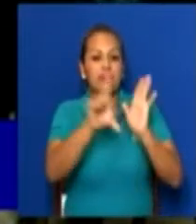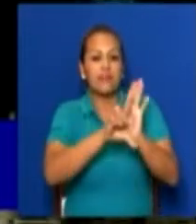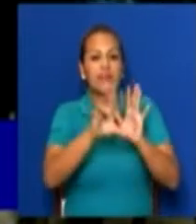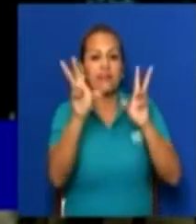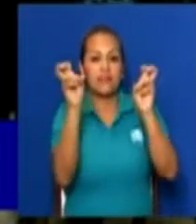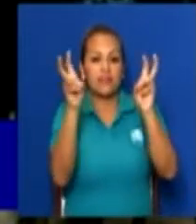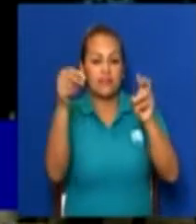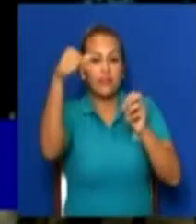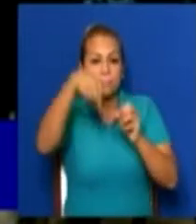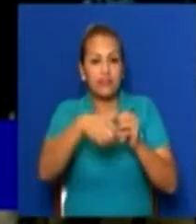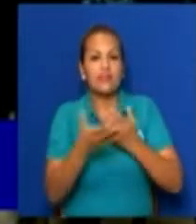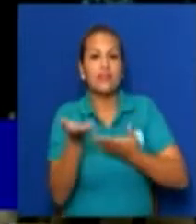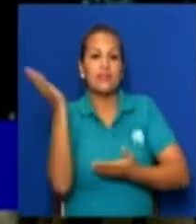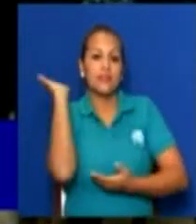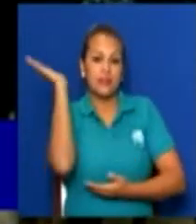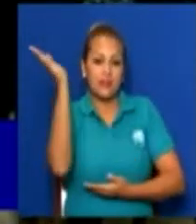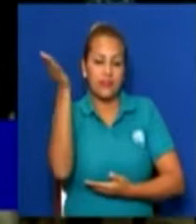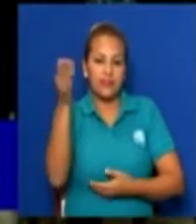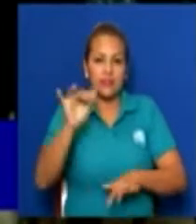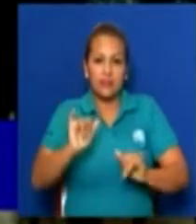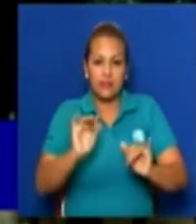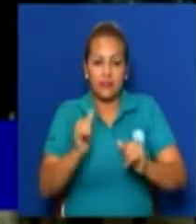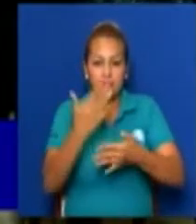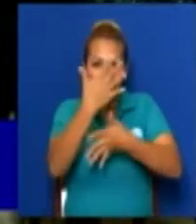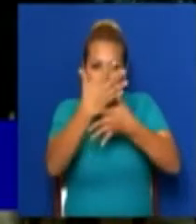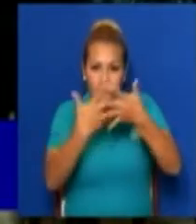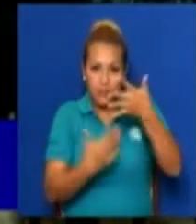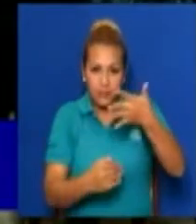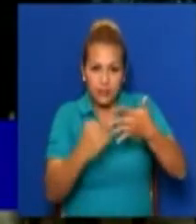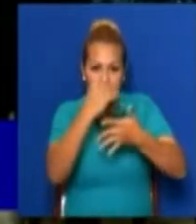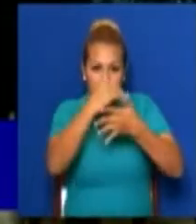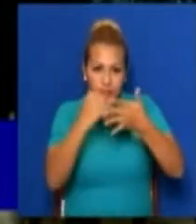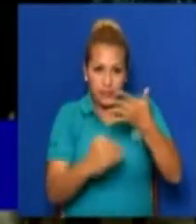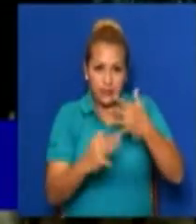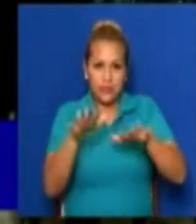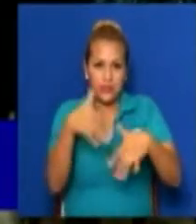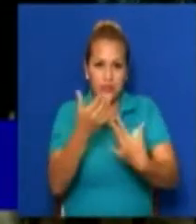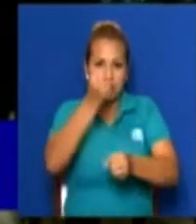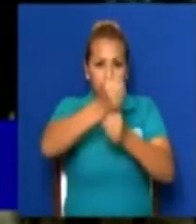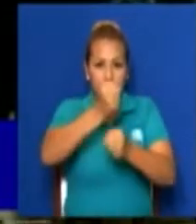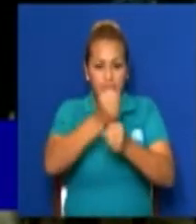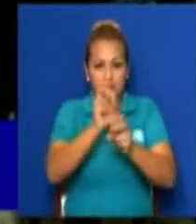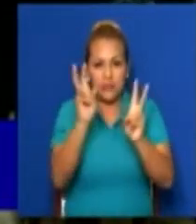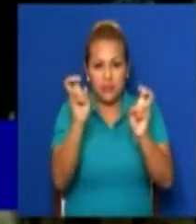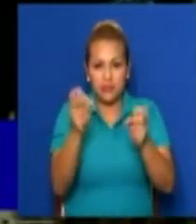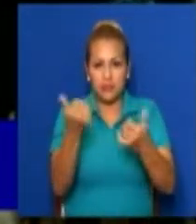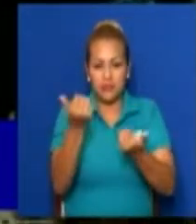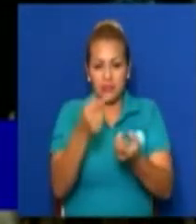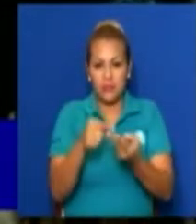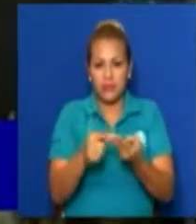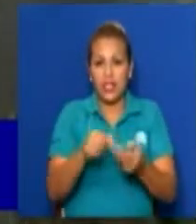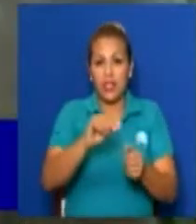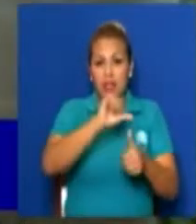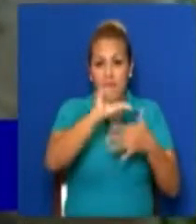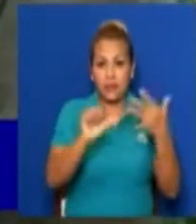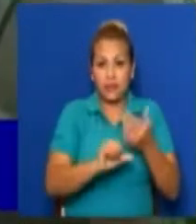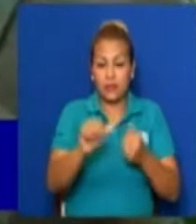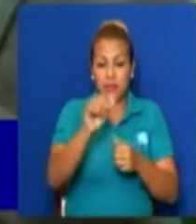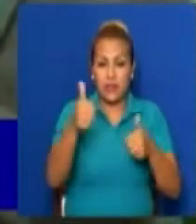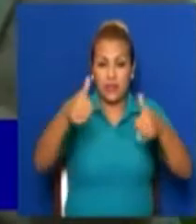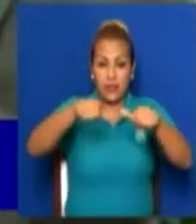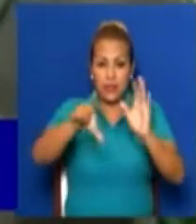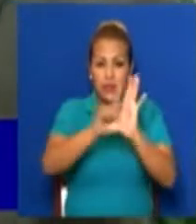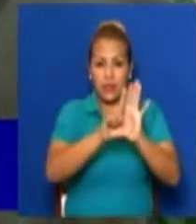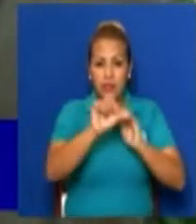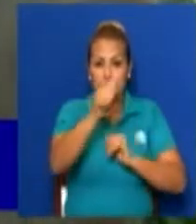de este conversatorio, que son los aspectos económicos y laborales. En la ley 648 se